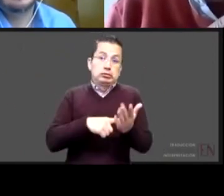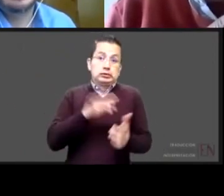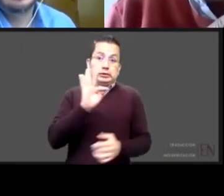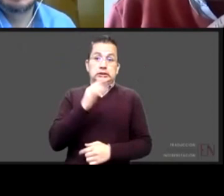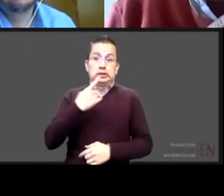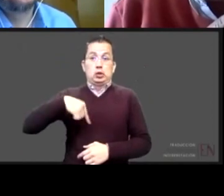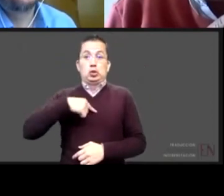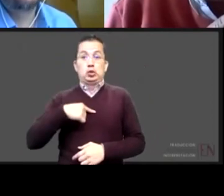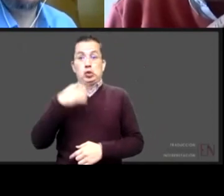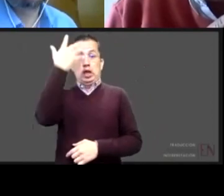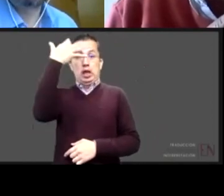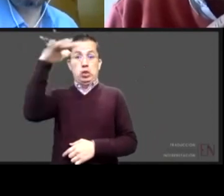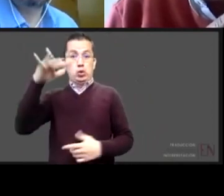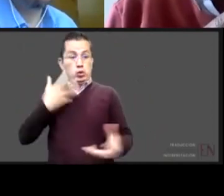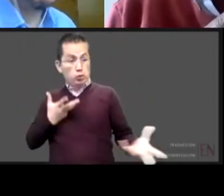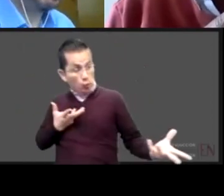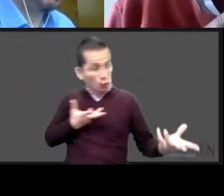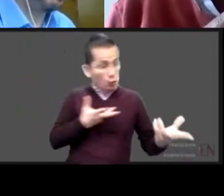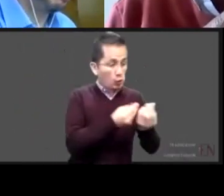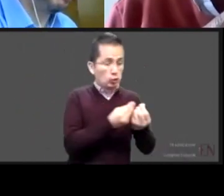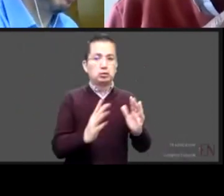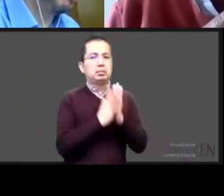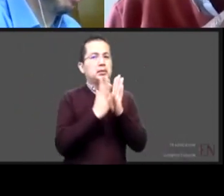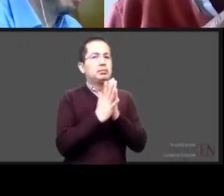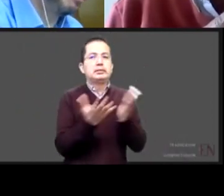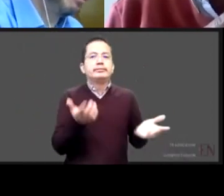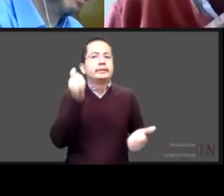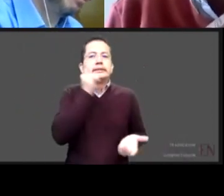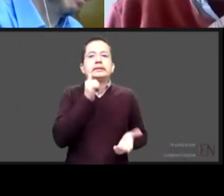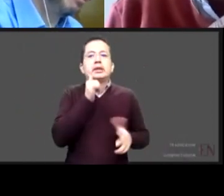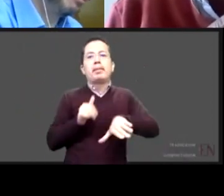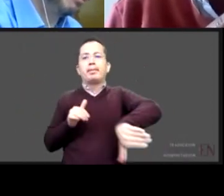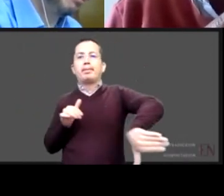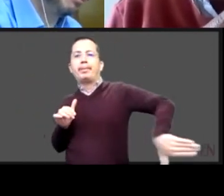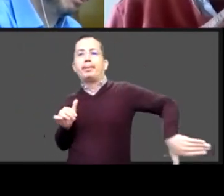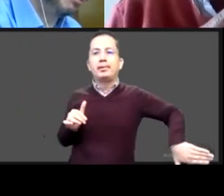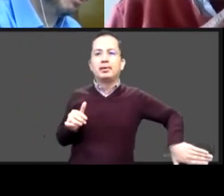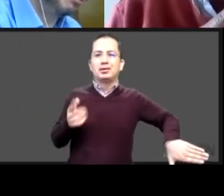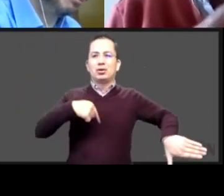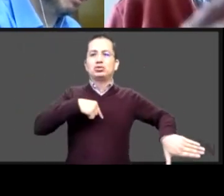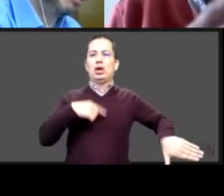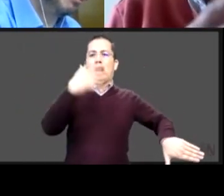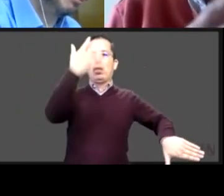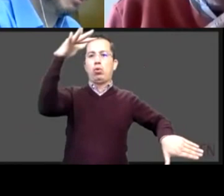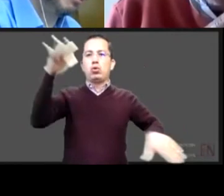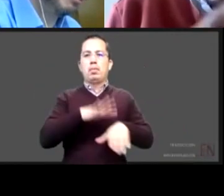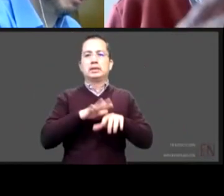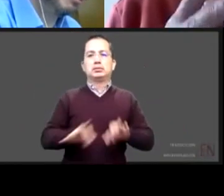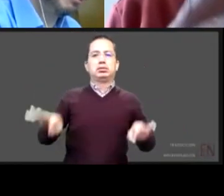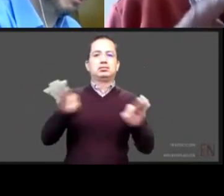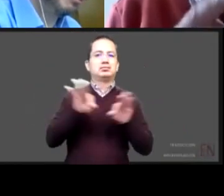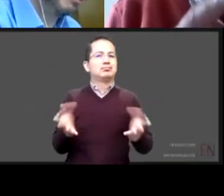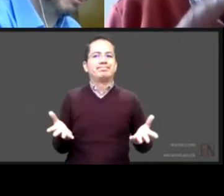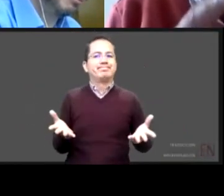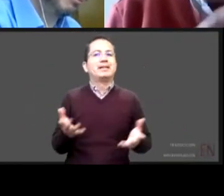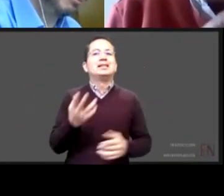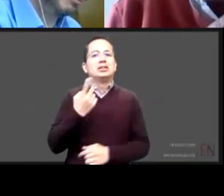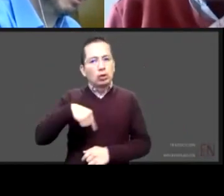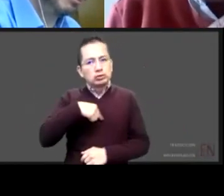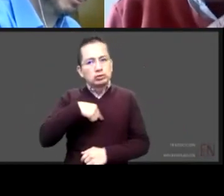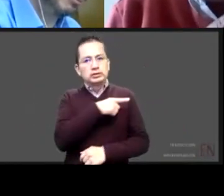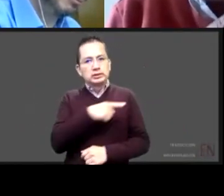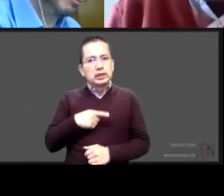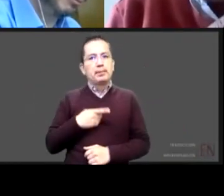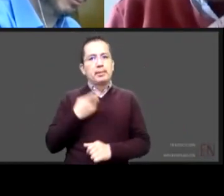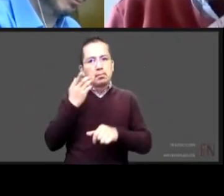Y lo peor es que va a estar invisible. Y vamos a notar sus efectos, aunque no lo veamos. Sí